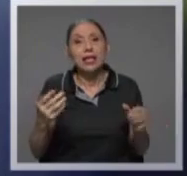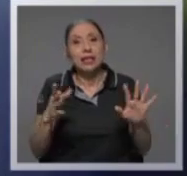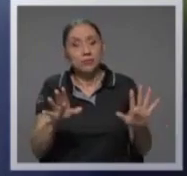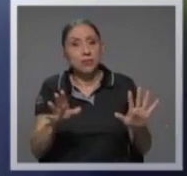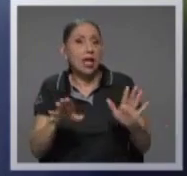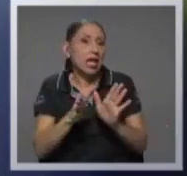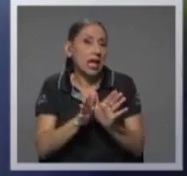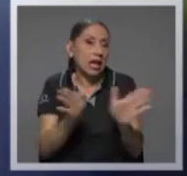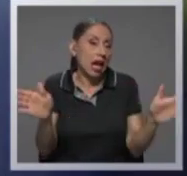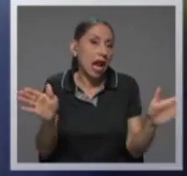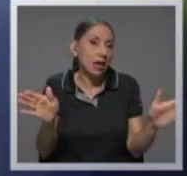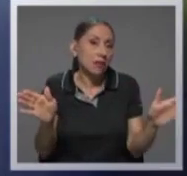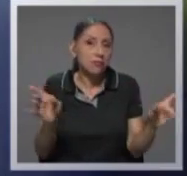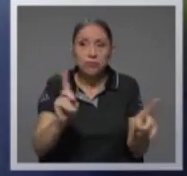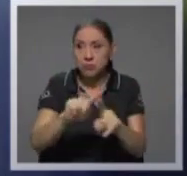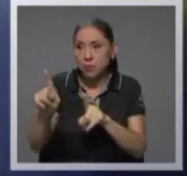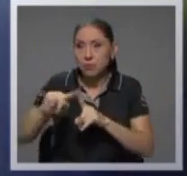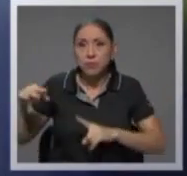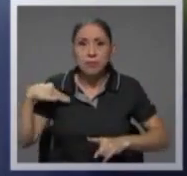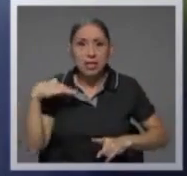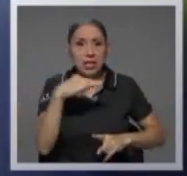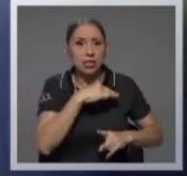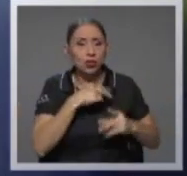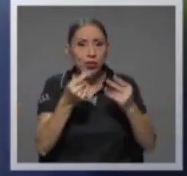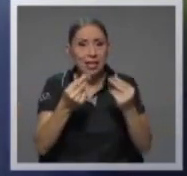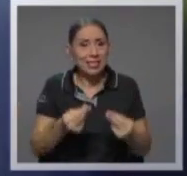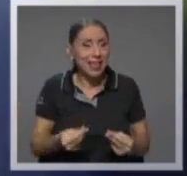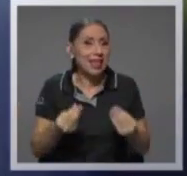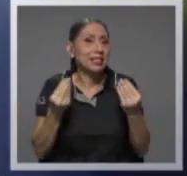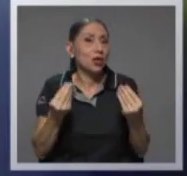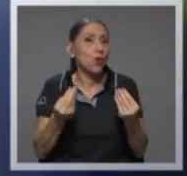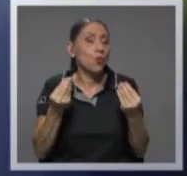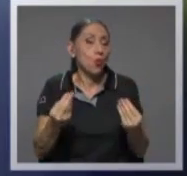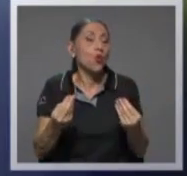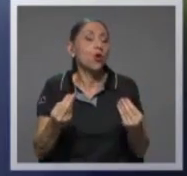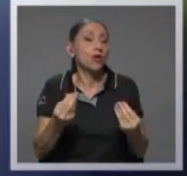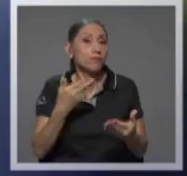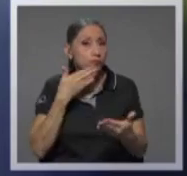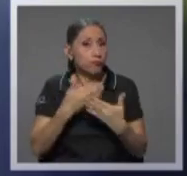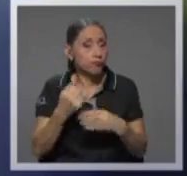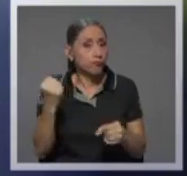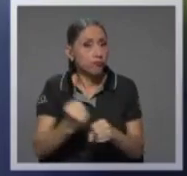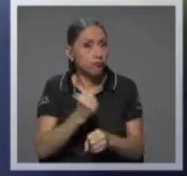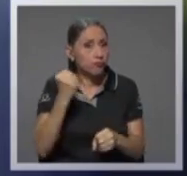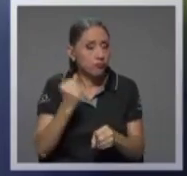en general los ministros de Hacienda han sido muy eficaces